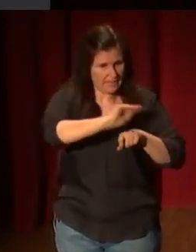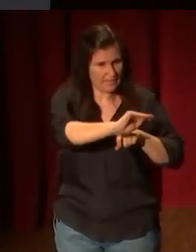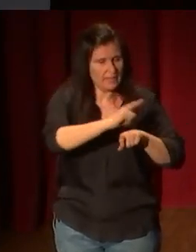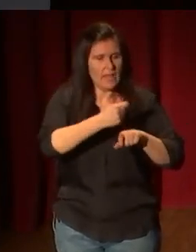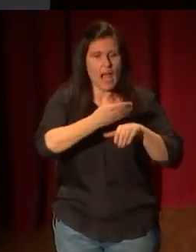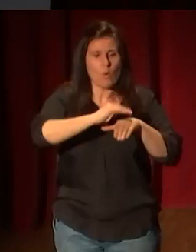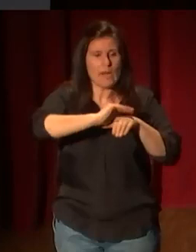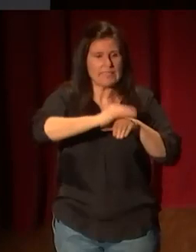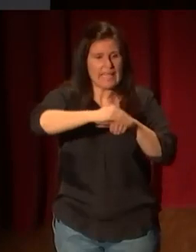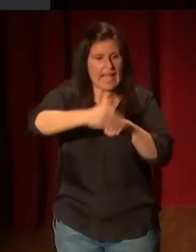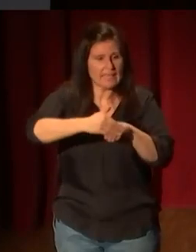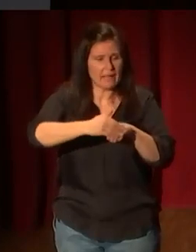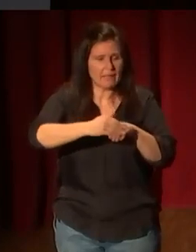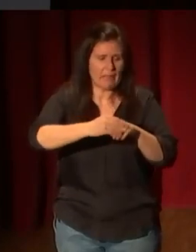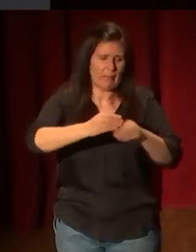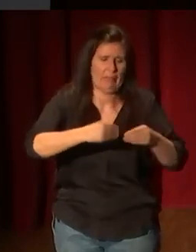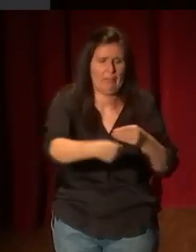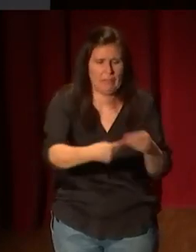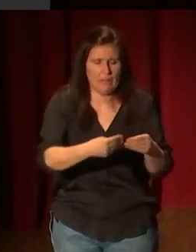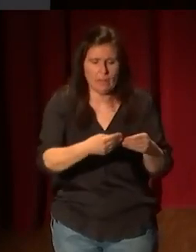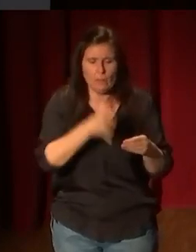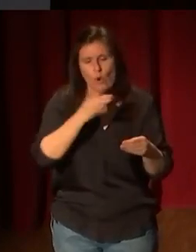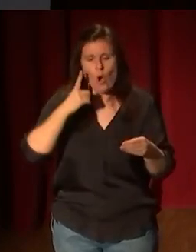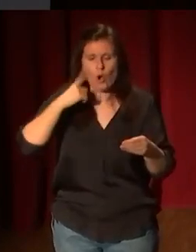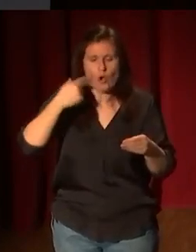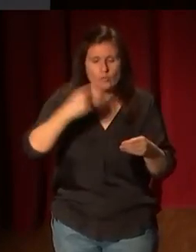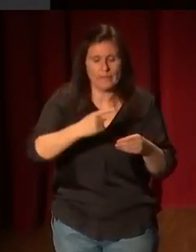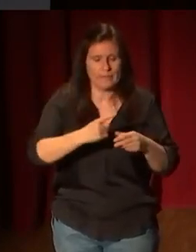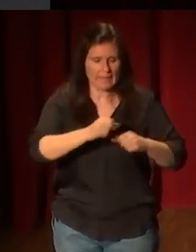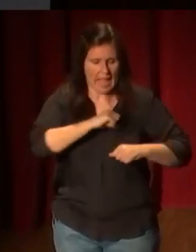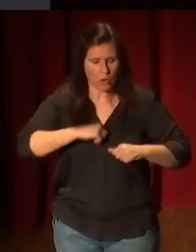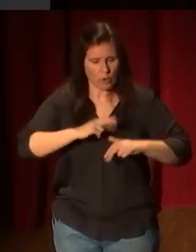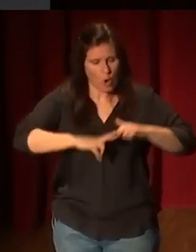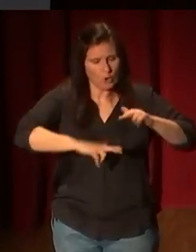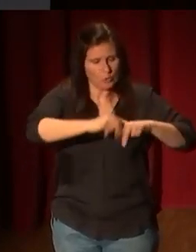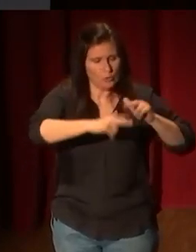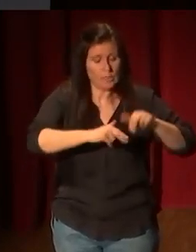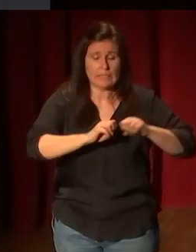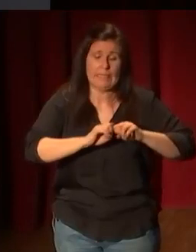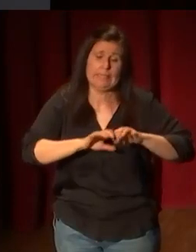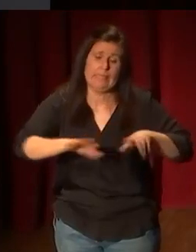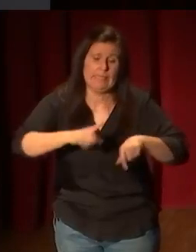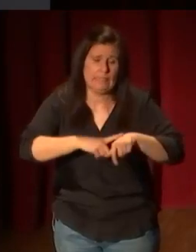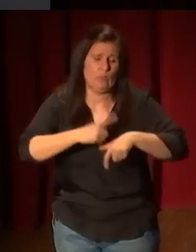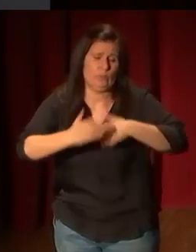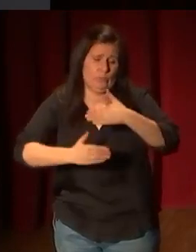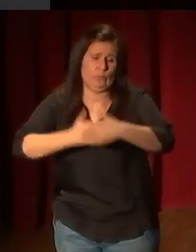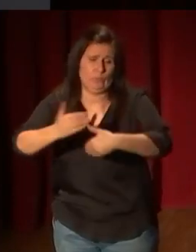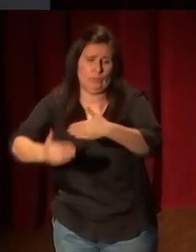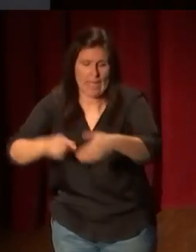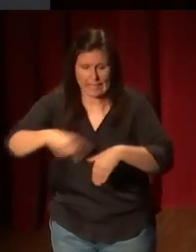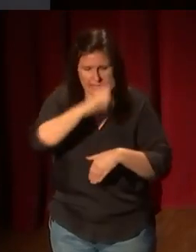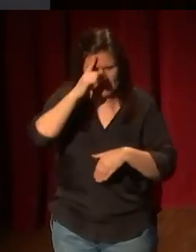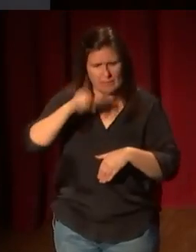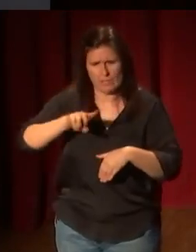esa costumbre de la autoconstrucción que se va extendiendo a lo largo del tiempo no solamente en madrid sino en otras